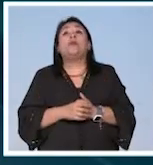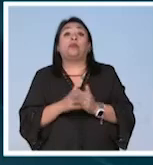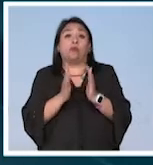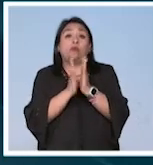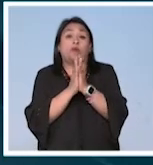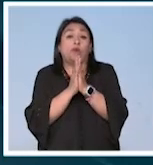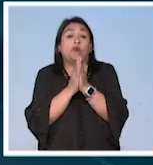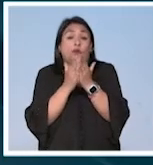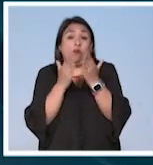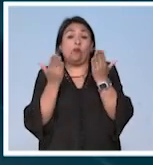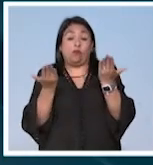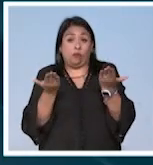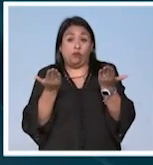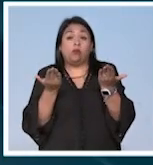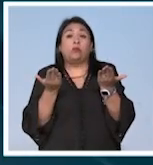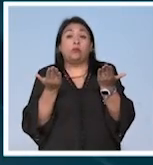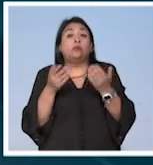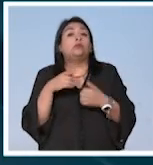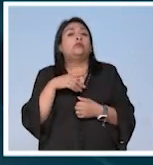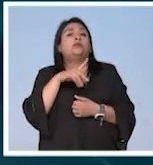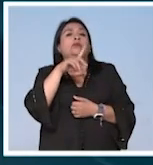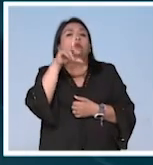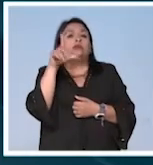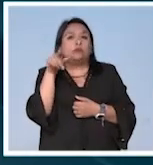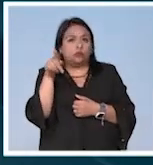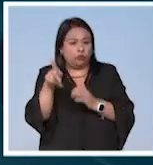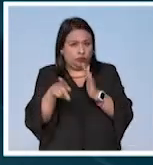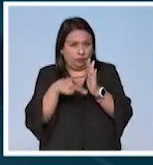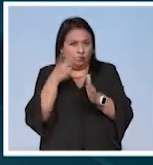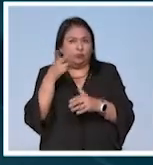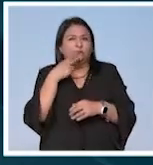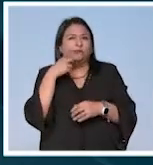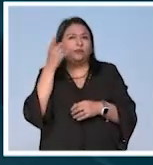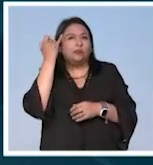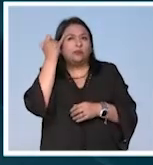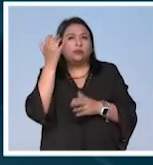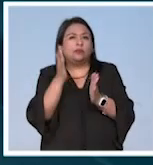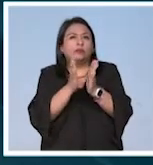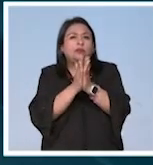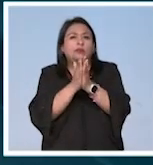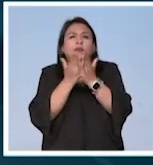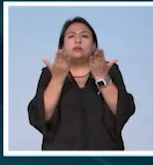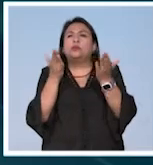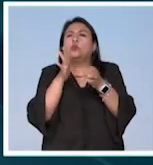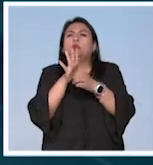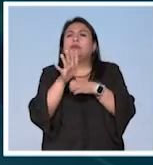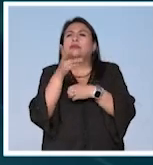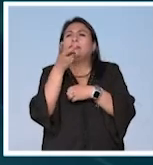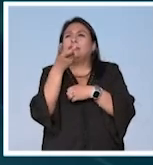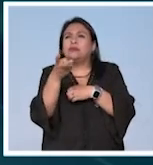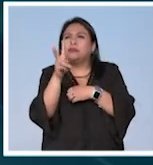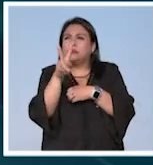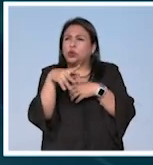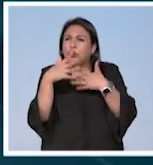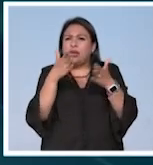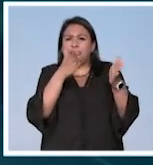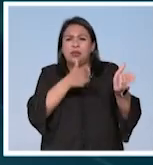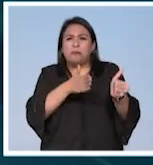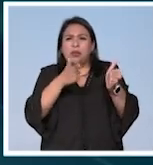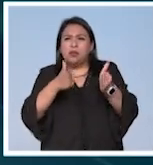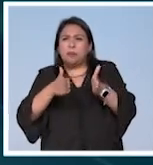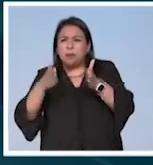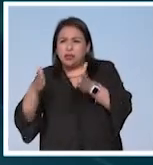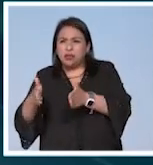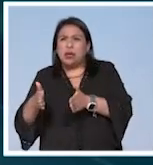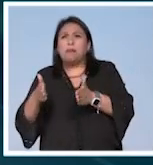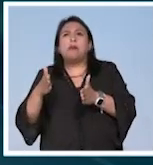libros que después tú has retomado mucho esta idea de los libros Cuáles han sido estas grandes etapas